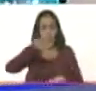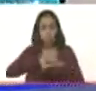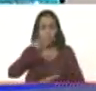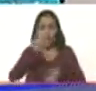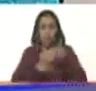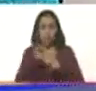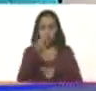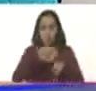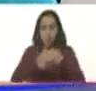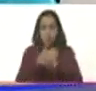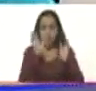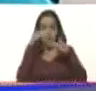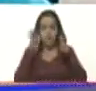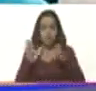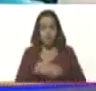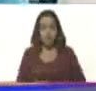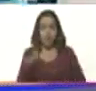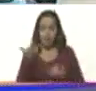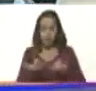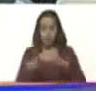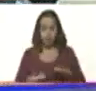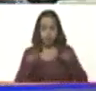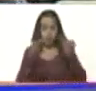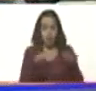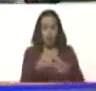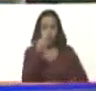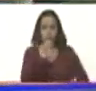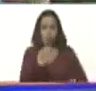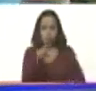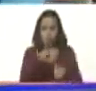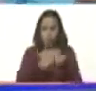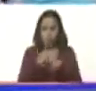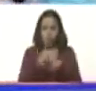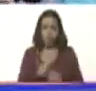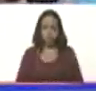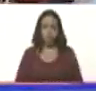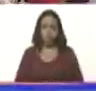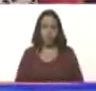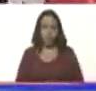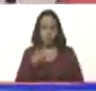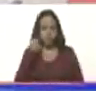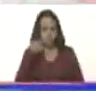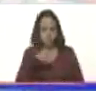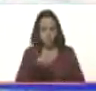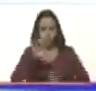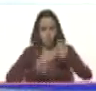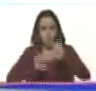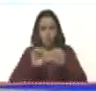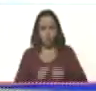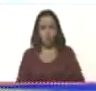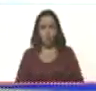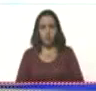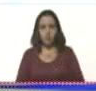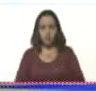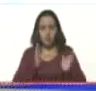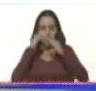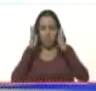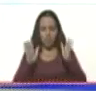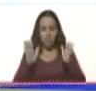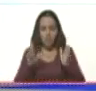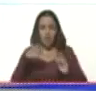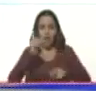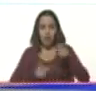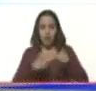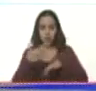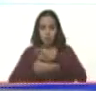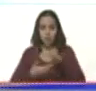atender estos casos? Y aquí le estamos haciendo entrega de un punto de cuenta para que usted lo valore, un punto de cuenta para atender justamente los casos.